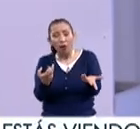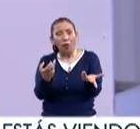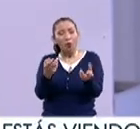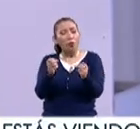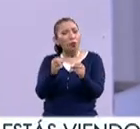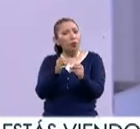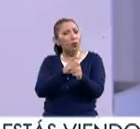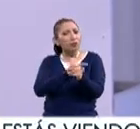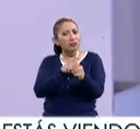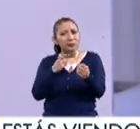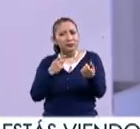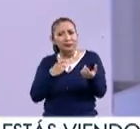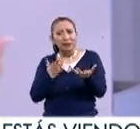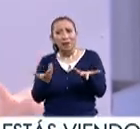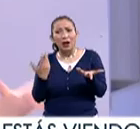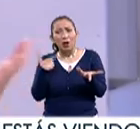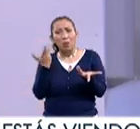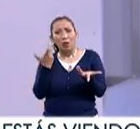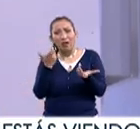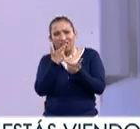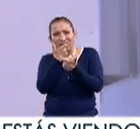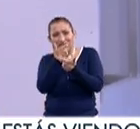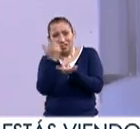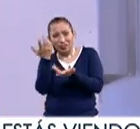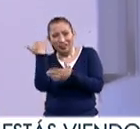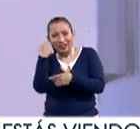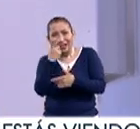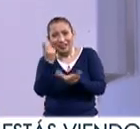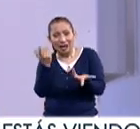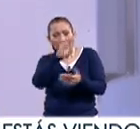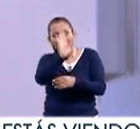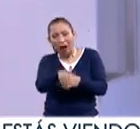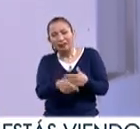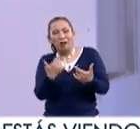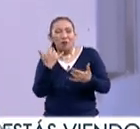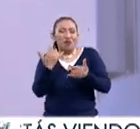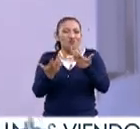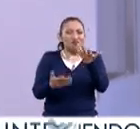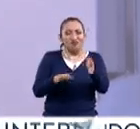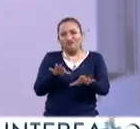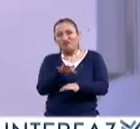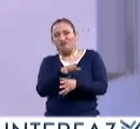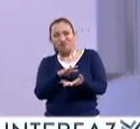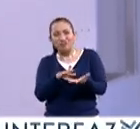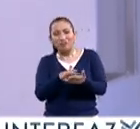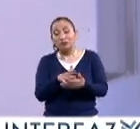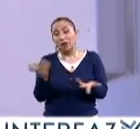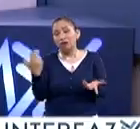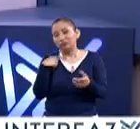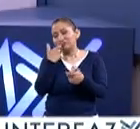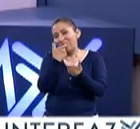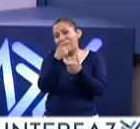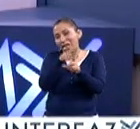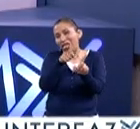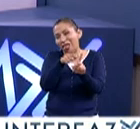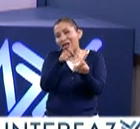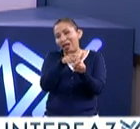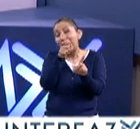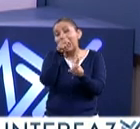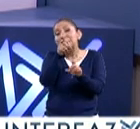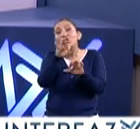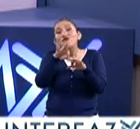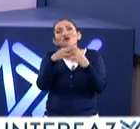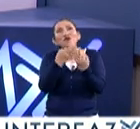pues de alguna forma, burlonas, ¿no? Es lo que yo decía, ¿no? De la muerte, como jugar con ella, como... No, pues son burlonas y es